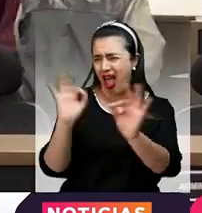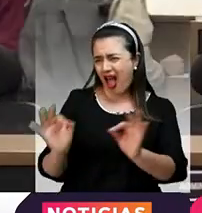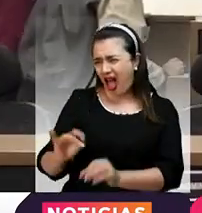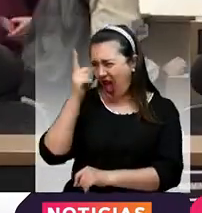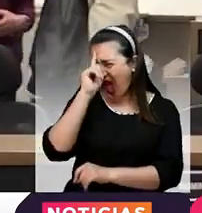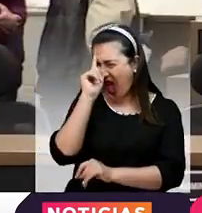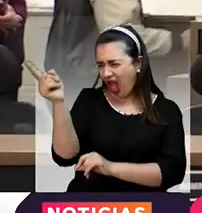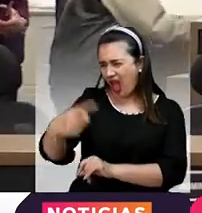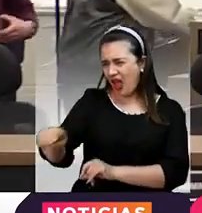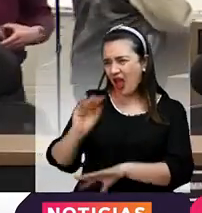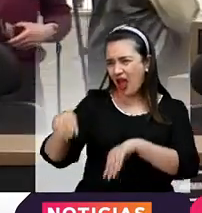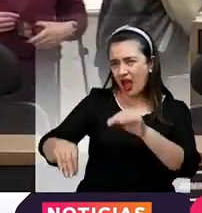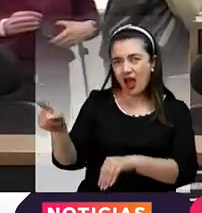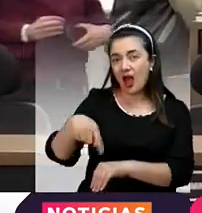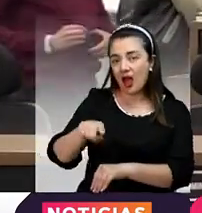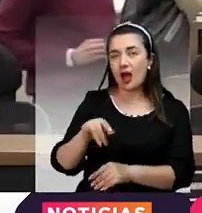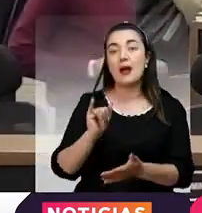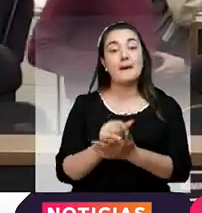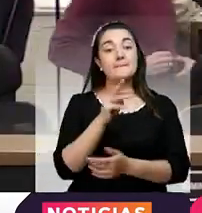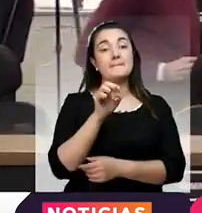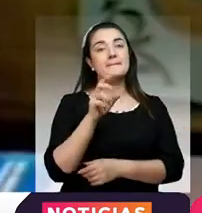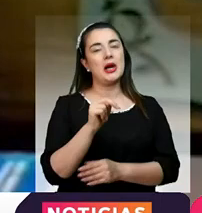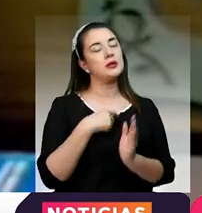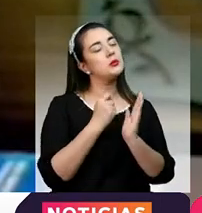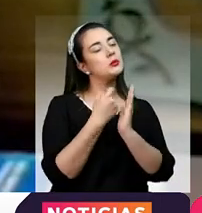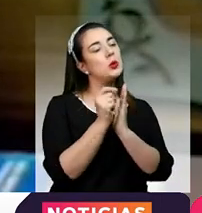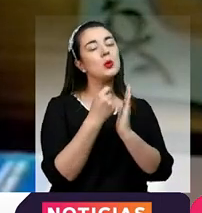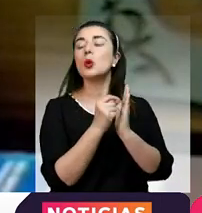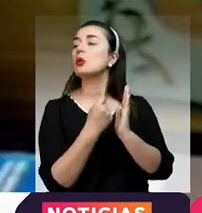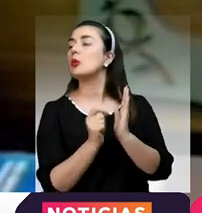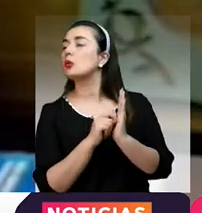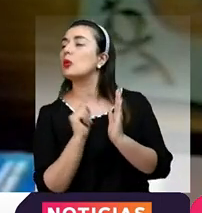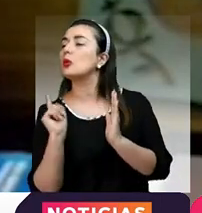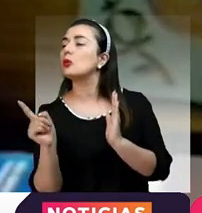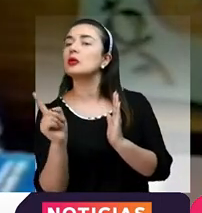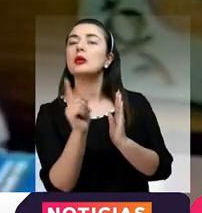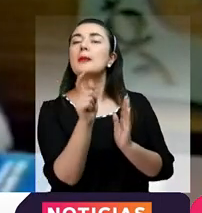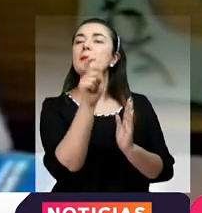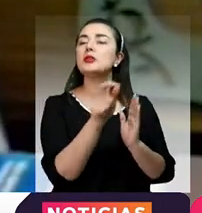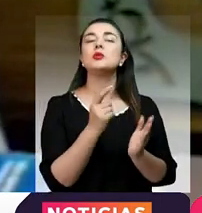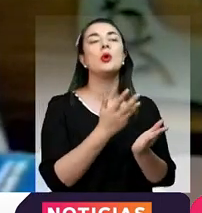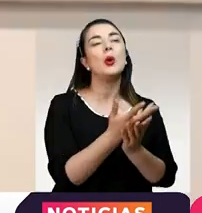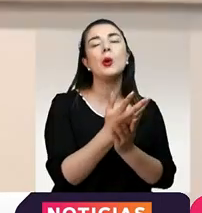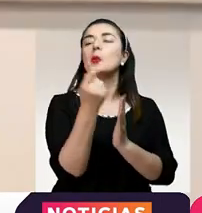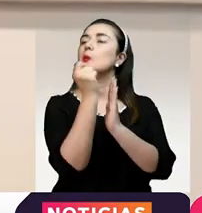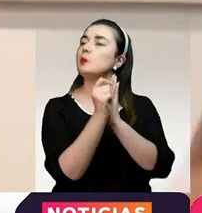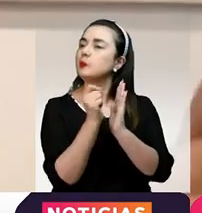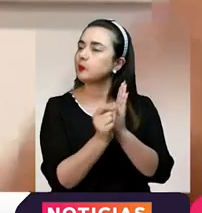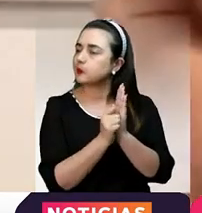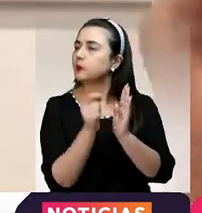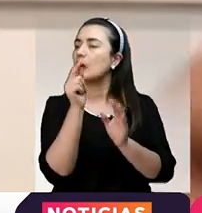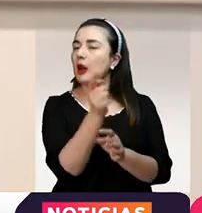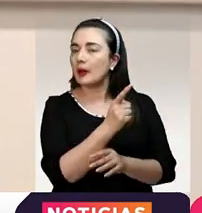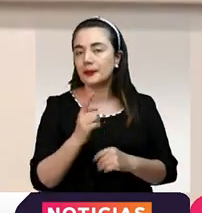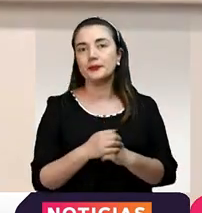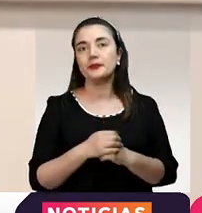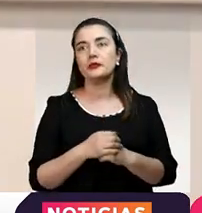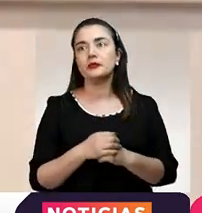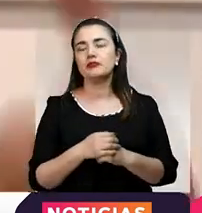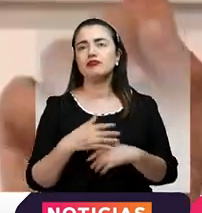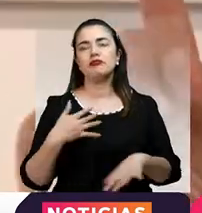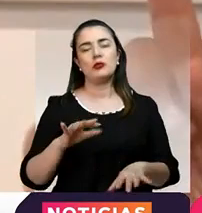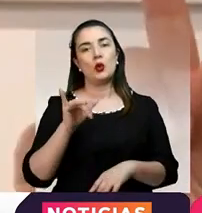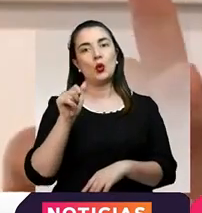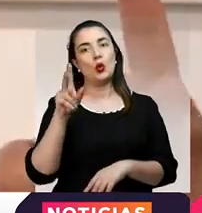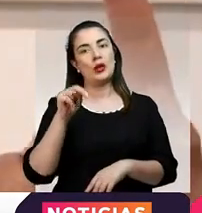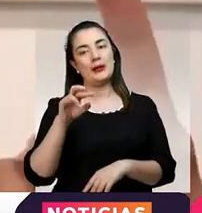concejal Martín Rivera llevaba el registro de la calificación que cada concejal le daba a cada uno de los candidatos. Hasta que llegó Julián Pinilla y